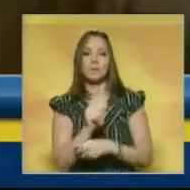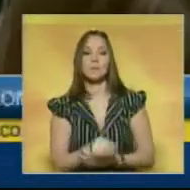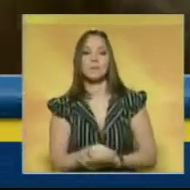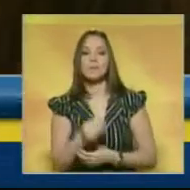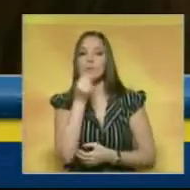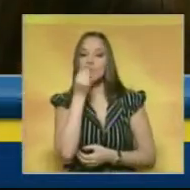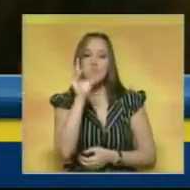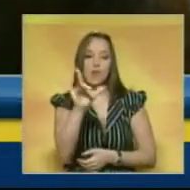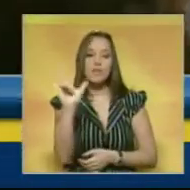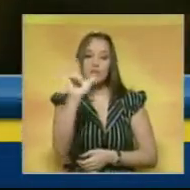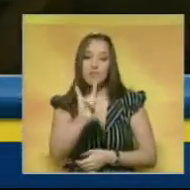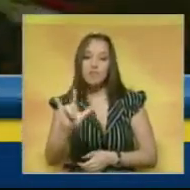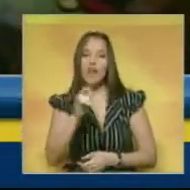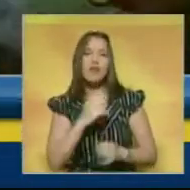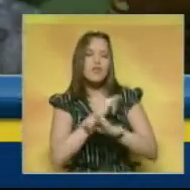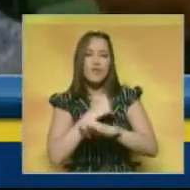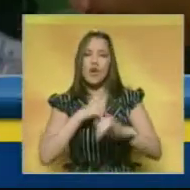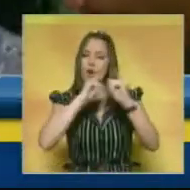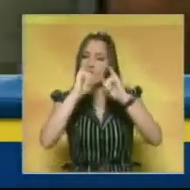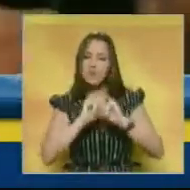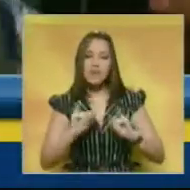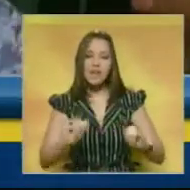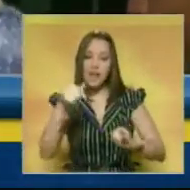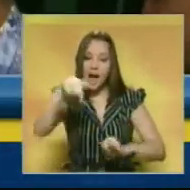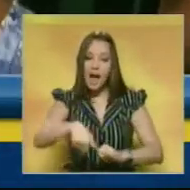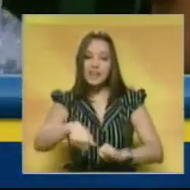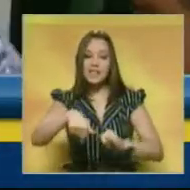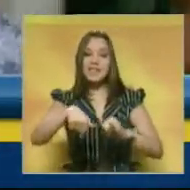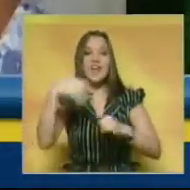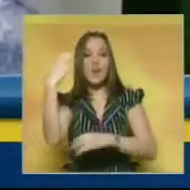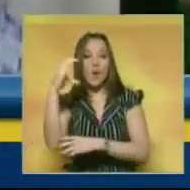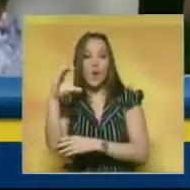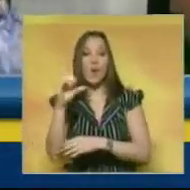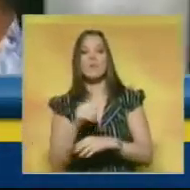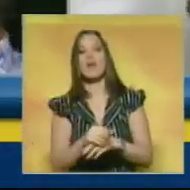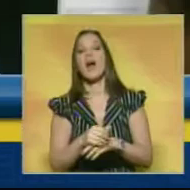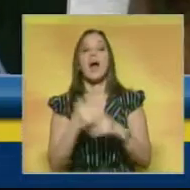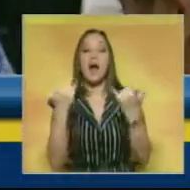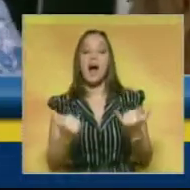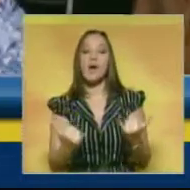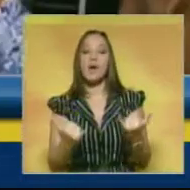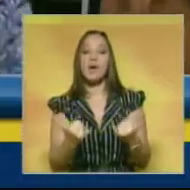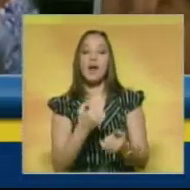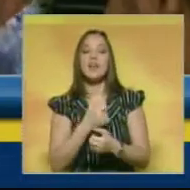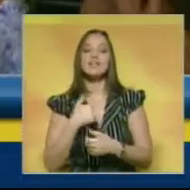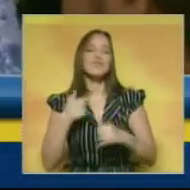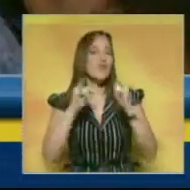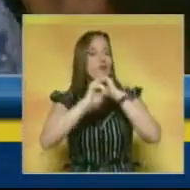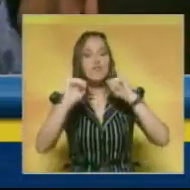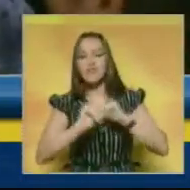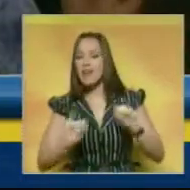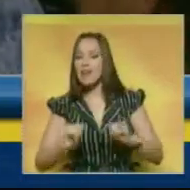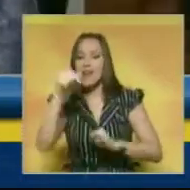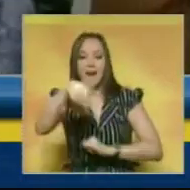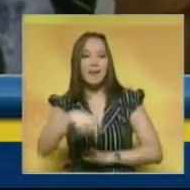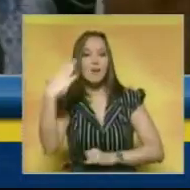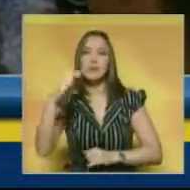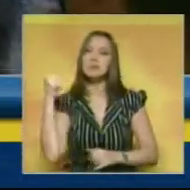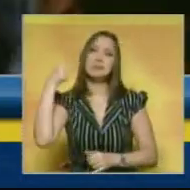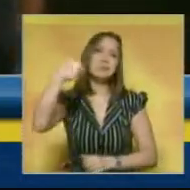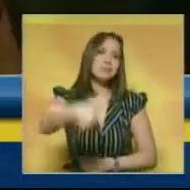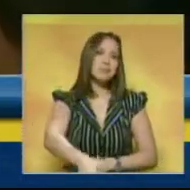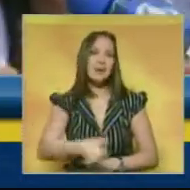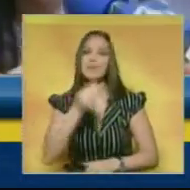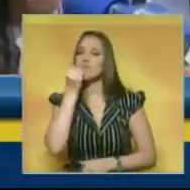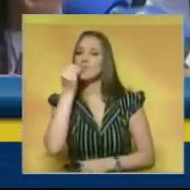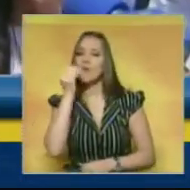estoy feliz de estar en su tierra. ¿Promocionando disco? Sí, promocionando el disco, Manos a Marte, ahora Tu Respiración, pero estoy feliz de verdad de estar en su tierra porque hacía mucho tiempo que no veníamos.